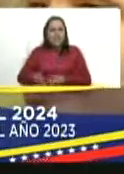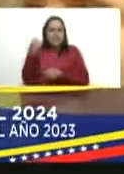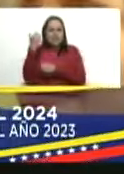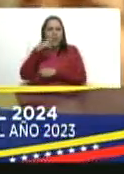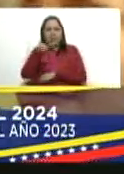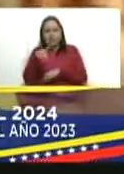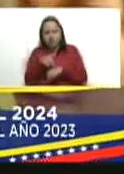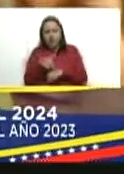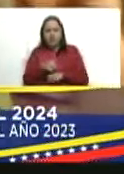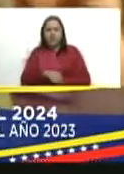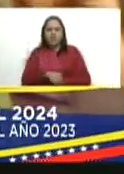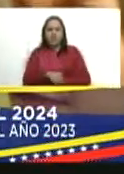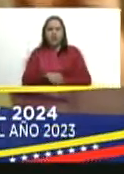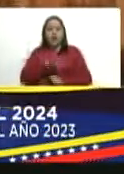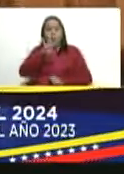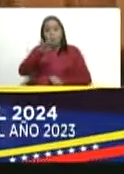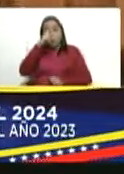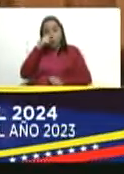Nacional,